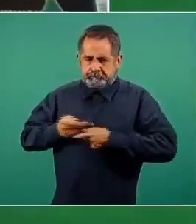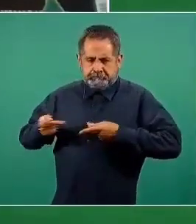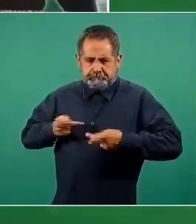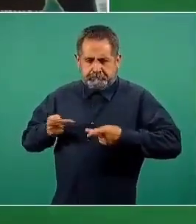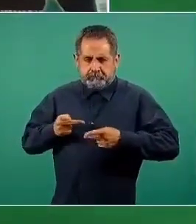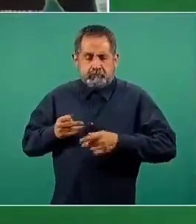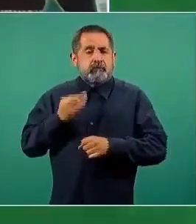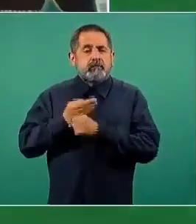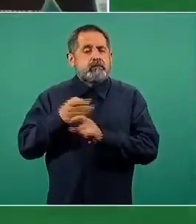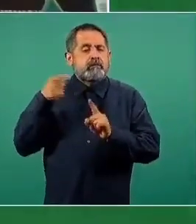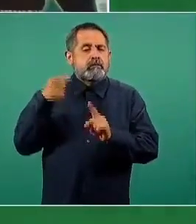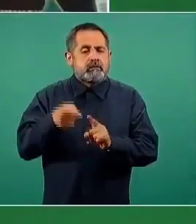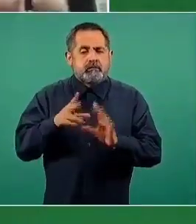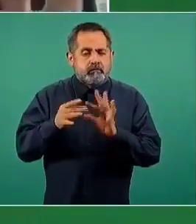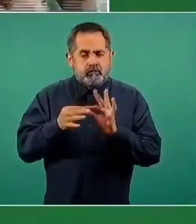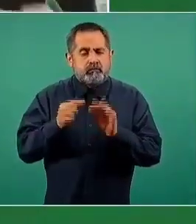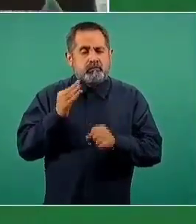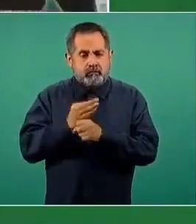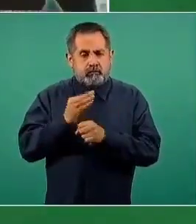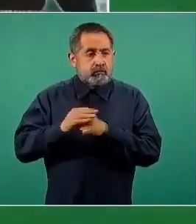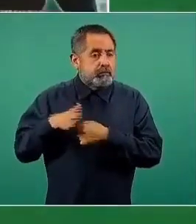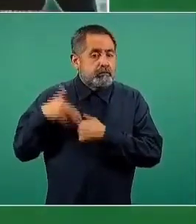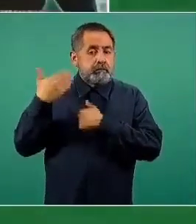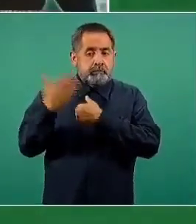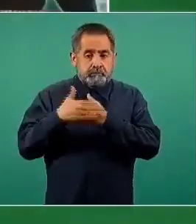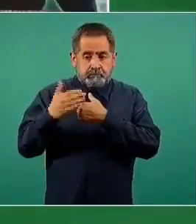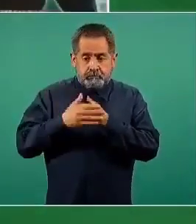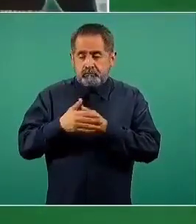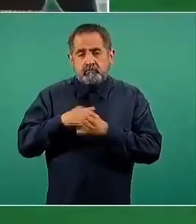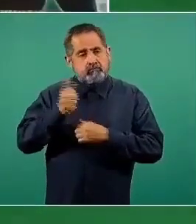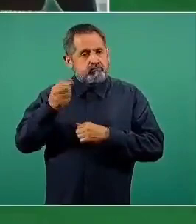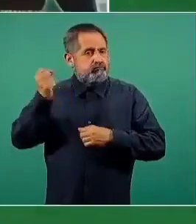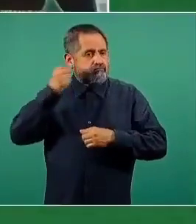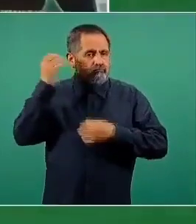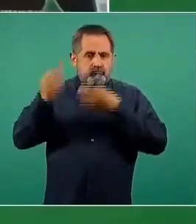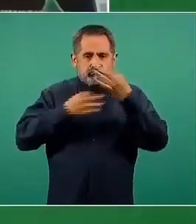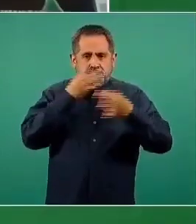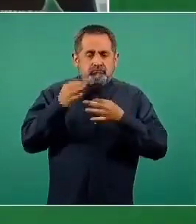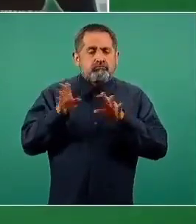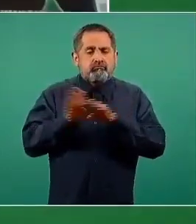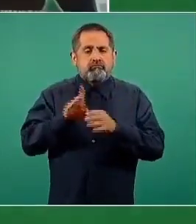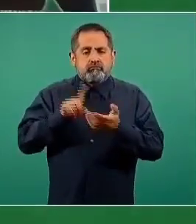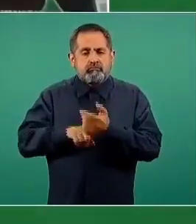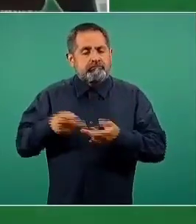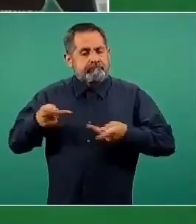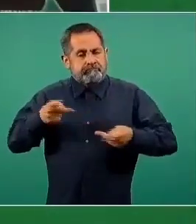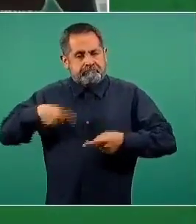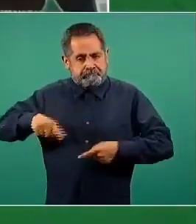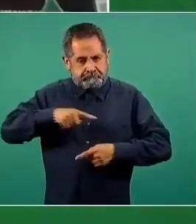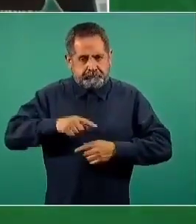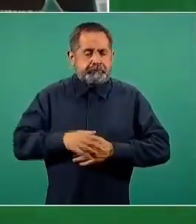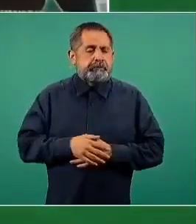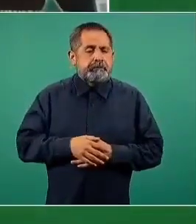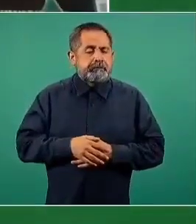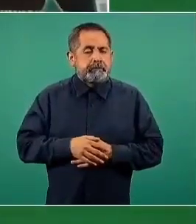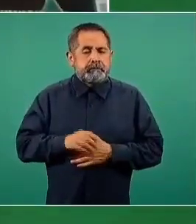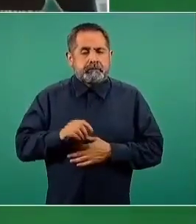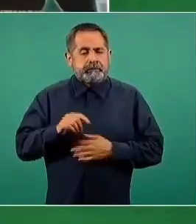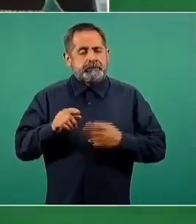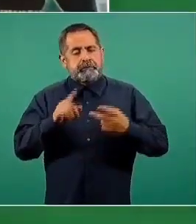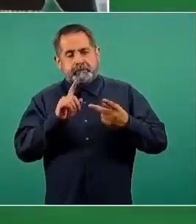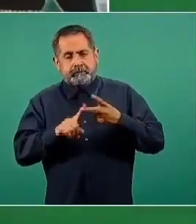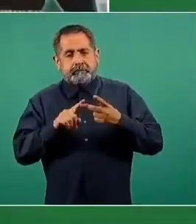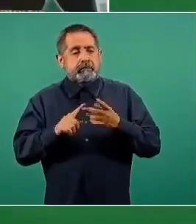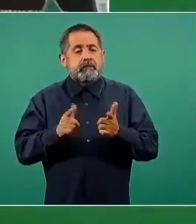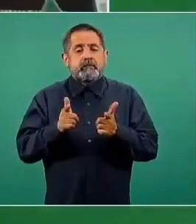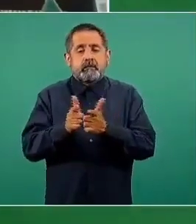hoy porque pensamos tener un seminario particular sobre este componente. Después hablaremos sobre el desarrollo